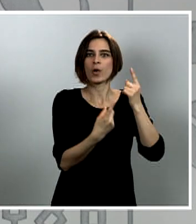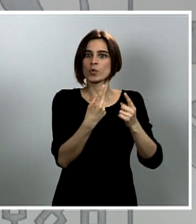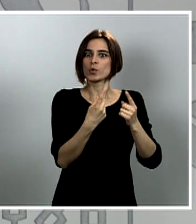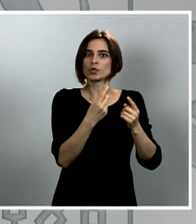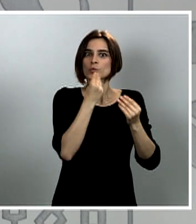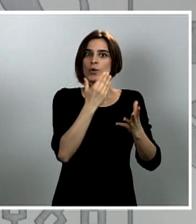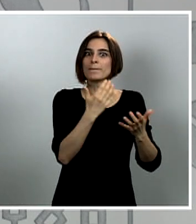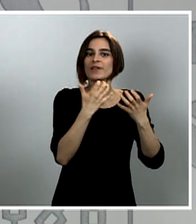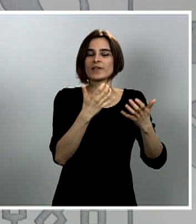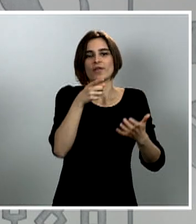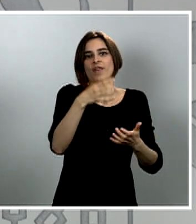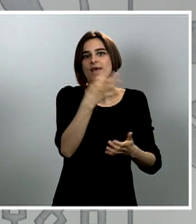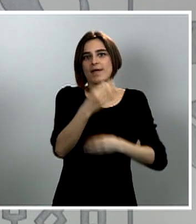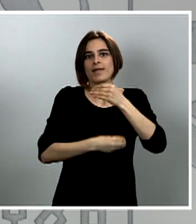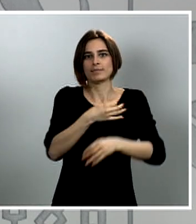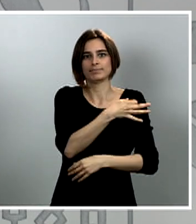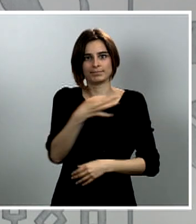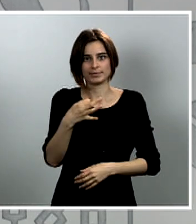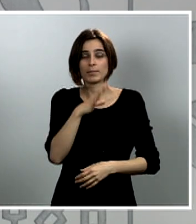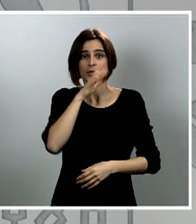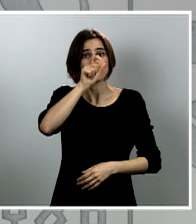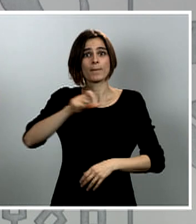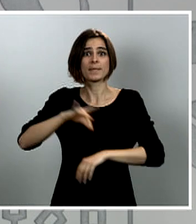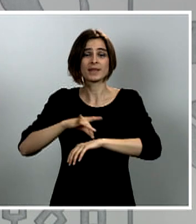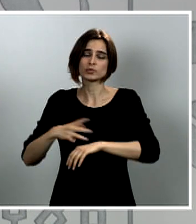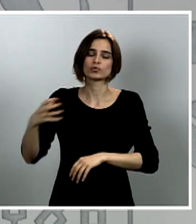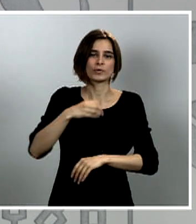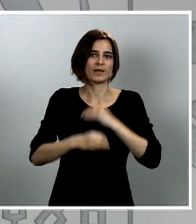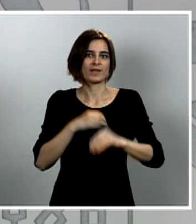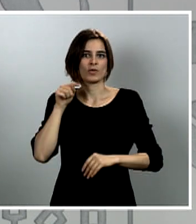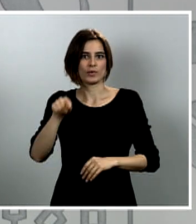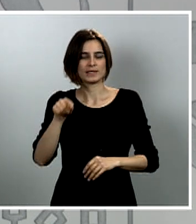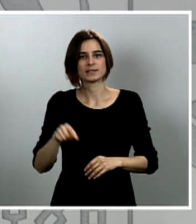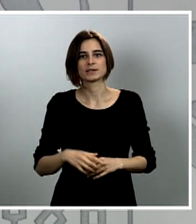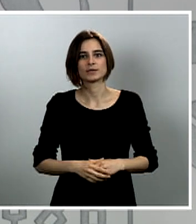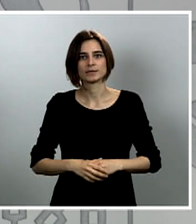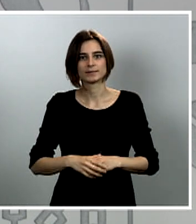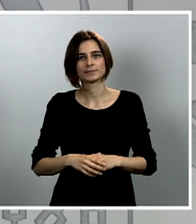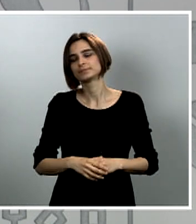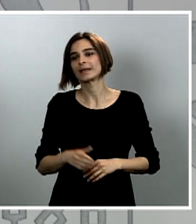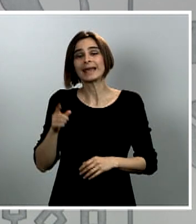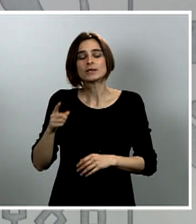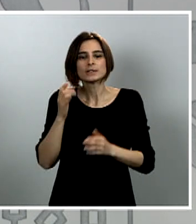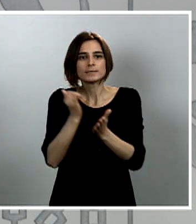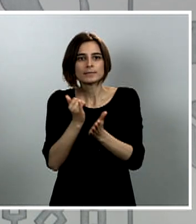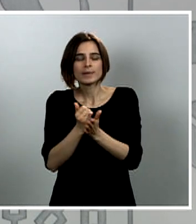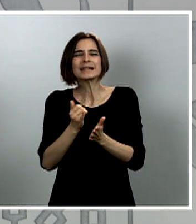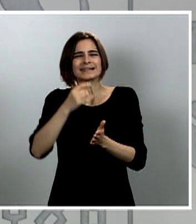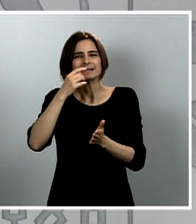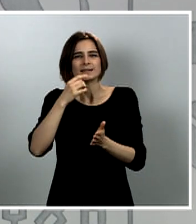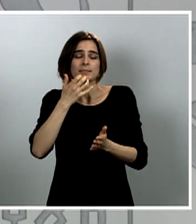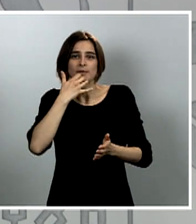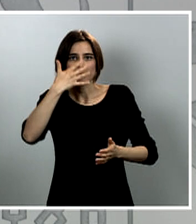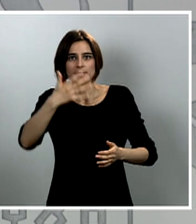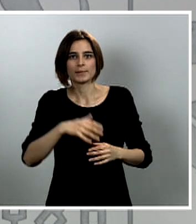haciendo los médicos de todos los hospitales. Se han identificando todos los tratamientos que ya sabemos que funcionan en situaciones